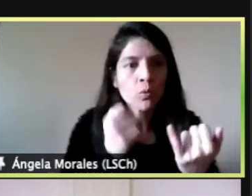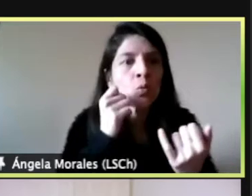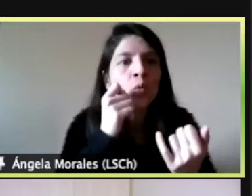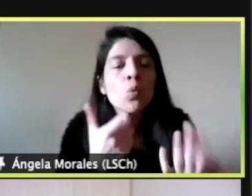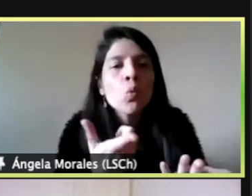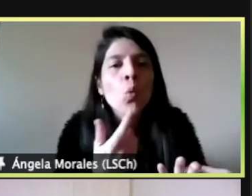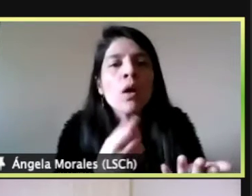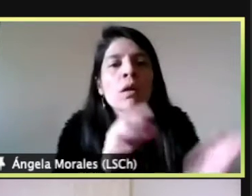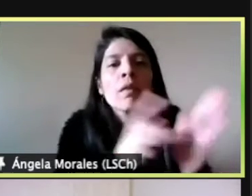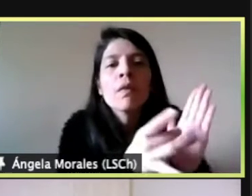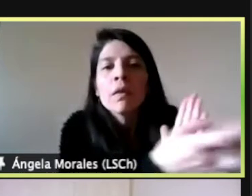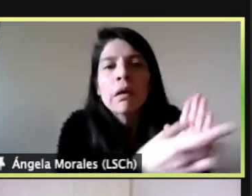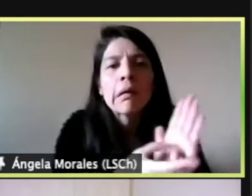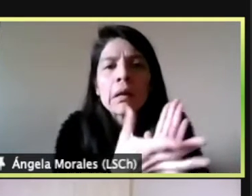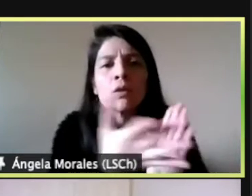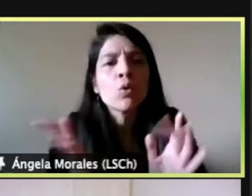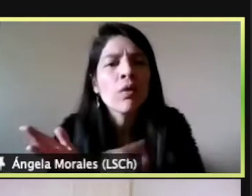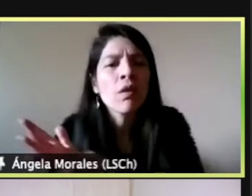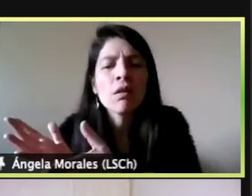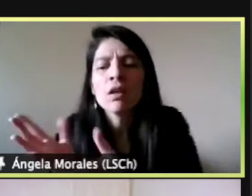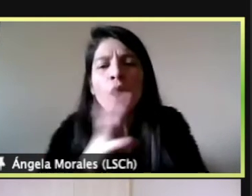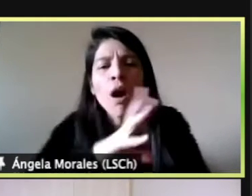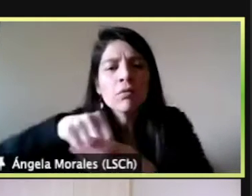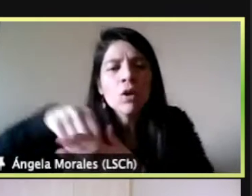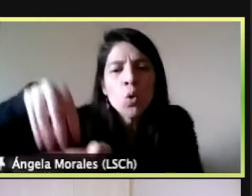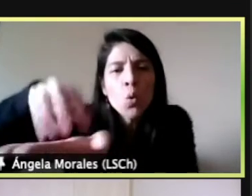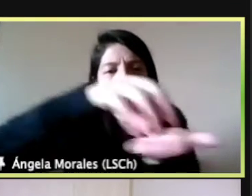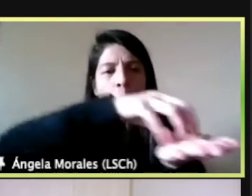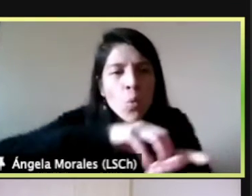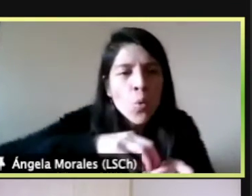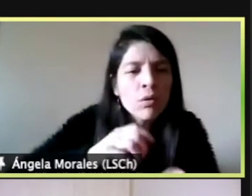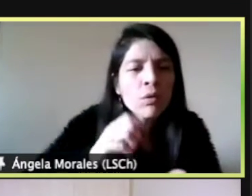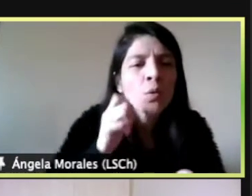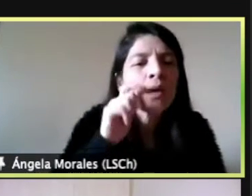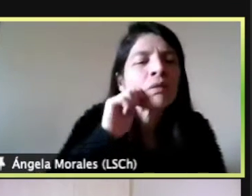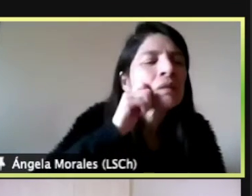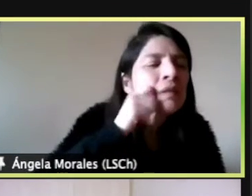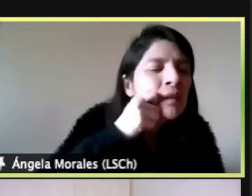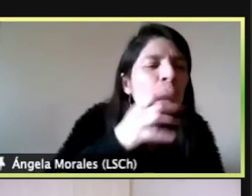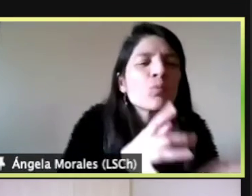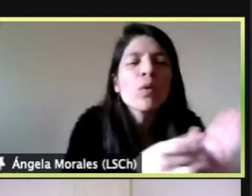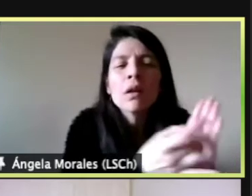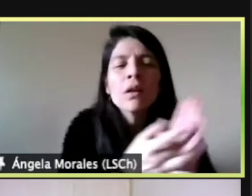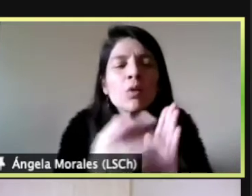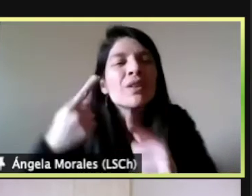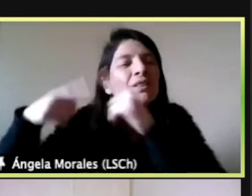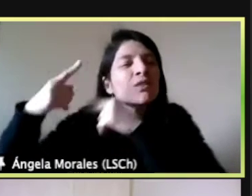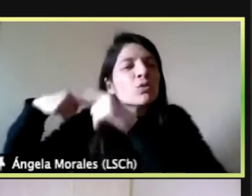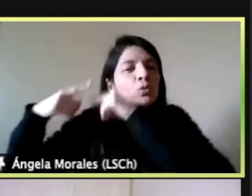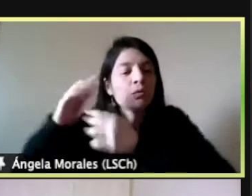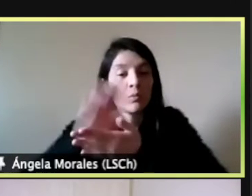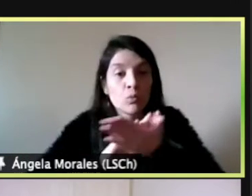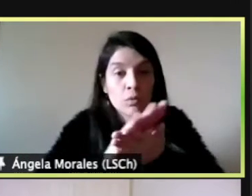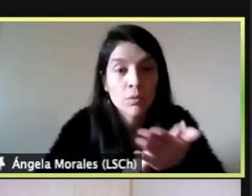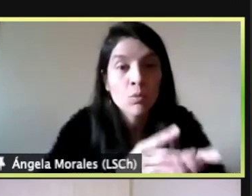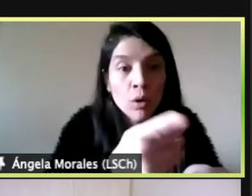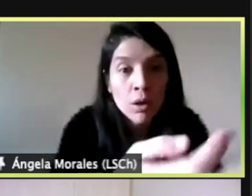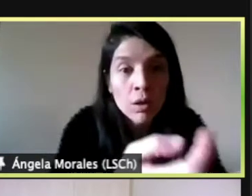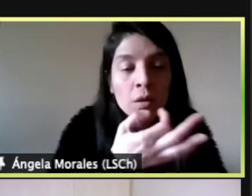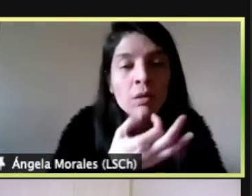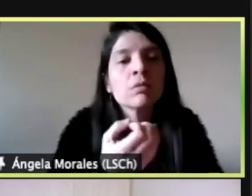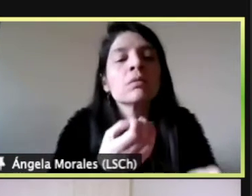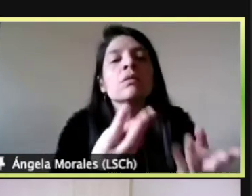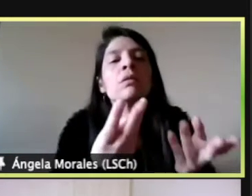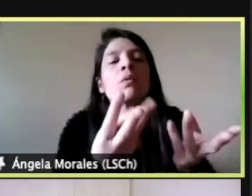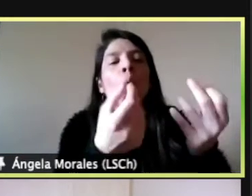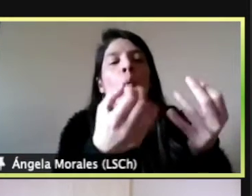comunas, los tipos de delitos, y podemos ver un historial de delitos. Entonces aquí, por ejemplo, yo tengo las estadísticas delictuales y tengo